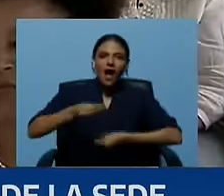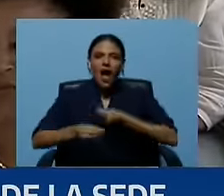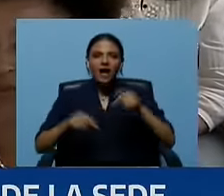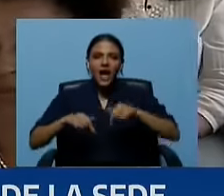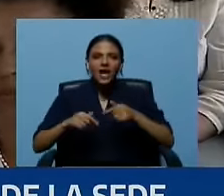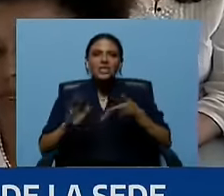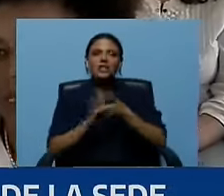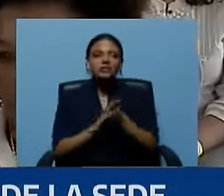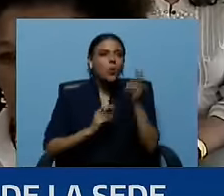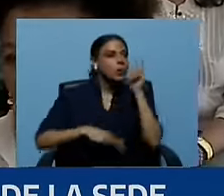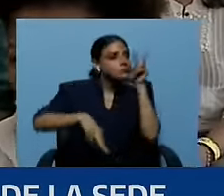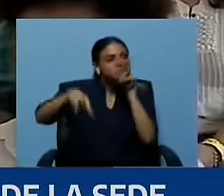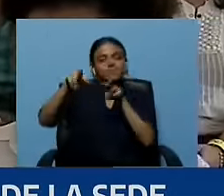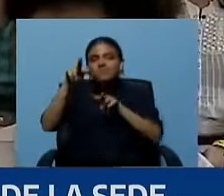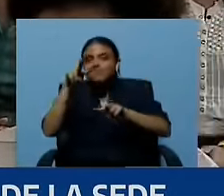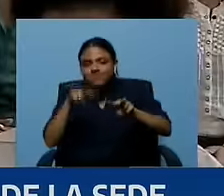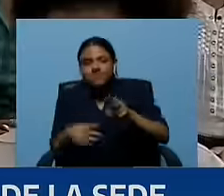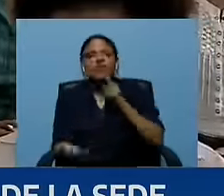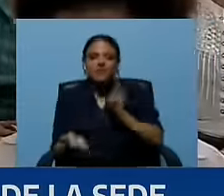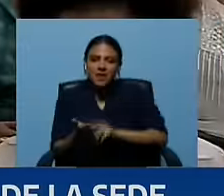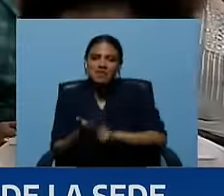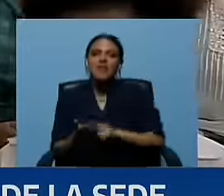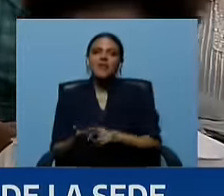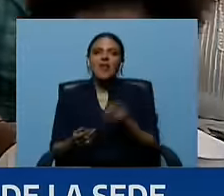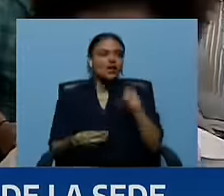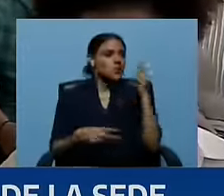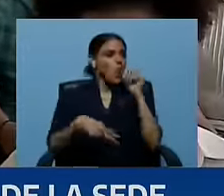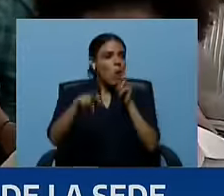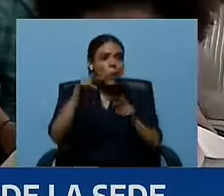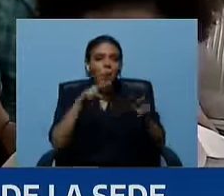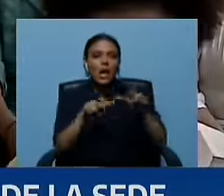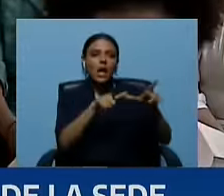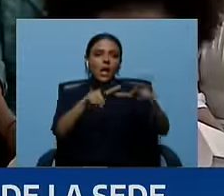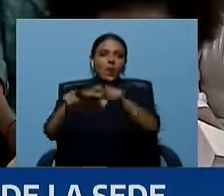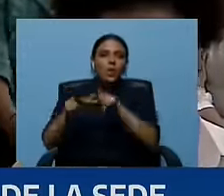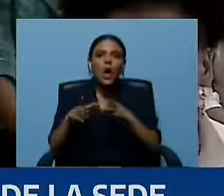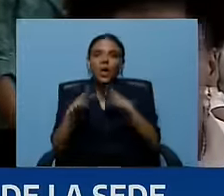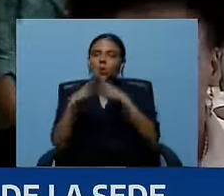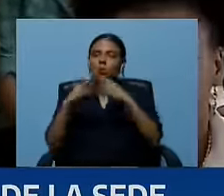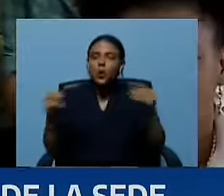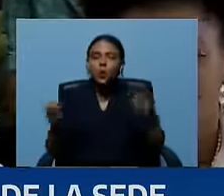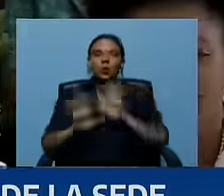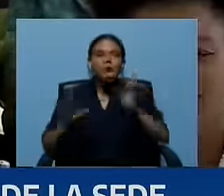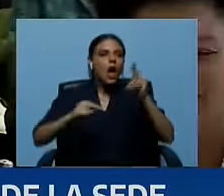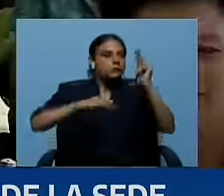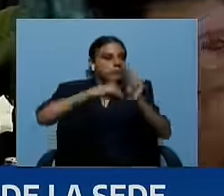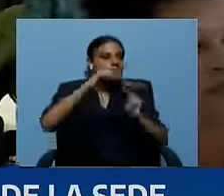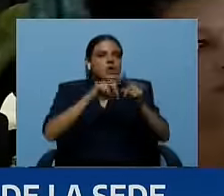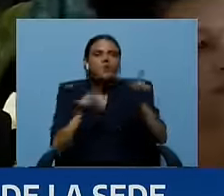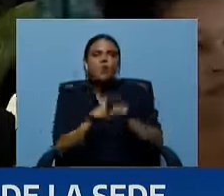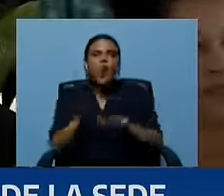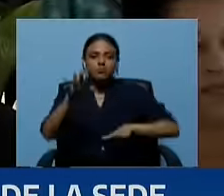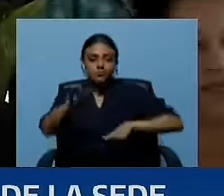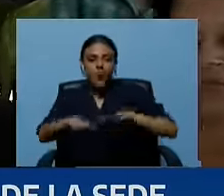esta inspección, ver los espacios, cómo ya se van construyendo,